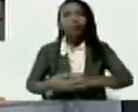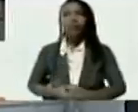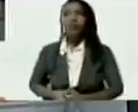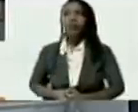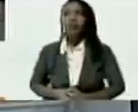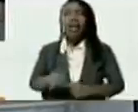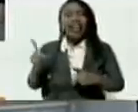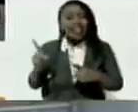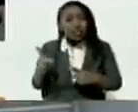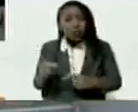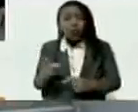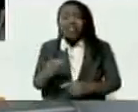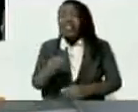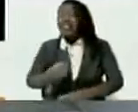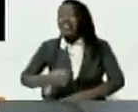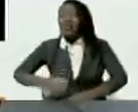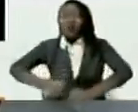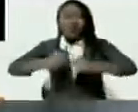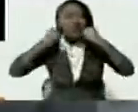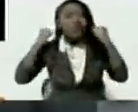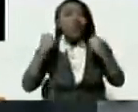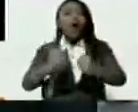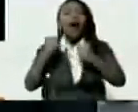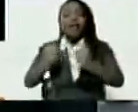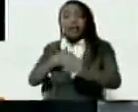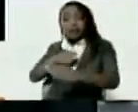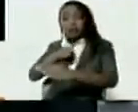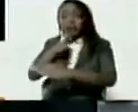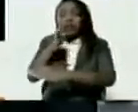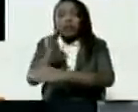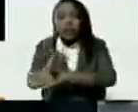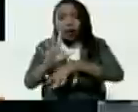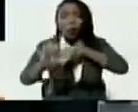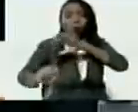Nos cuesta el triple salir a buscar los tests,